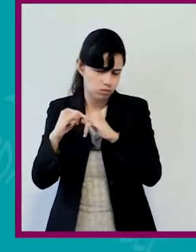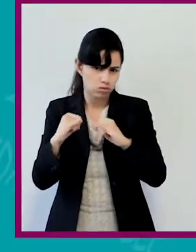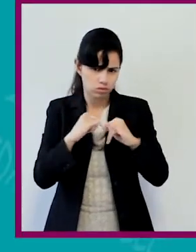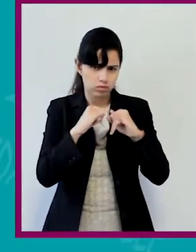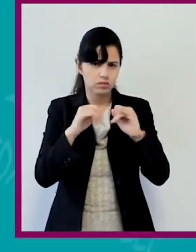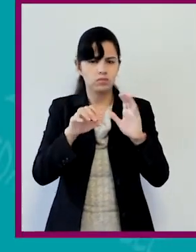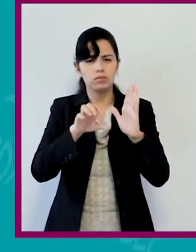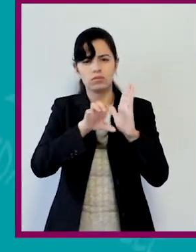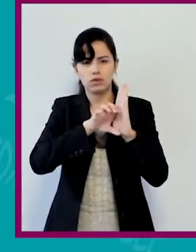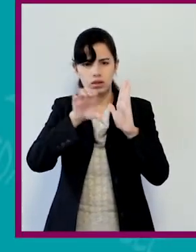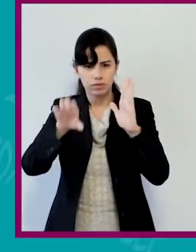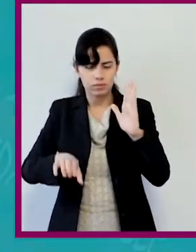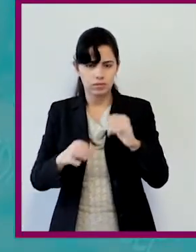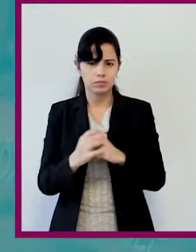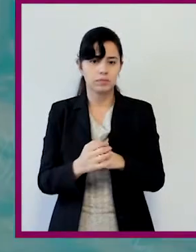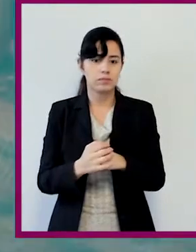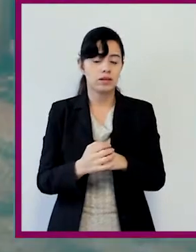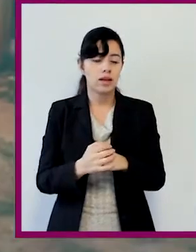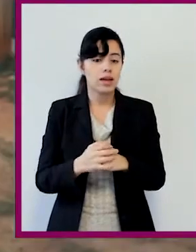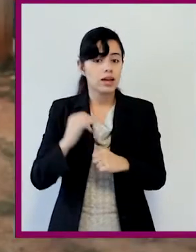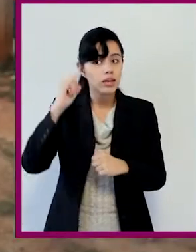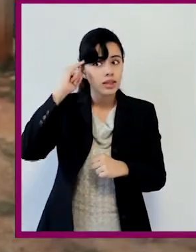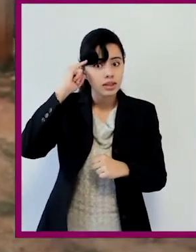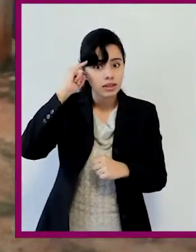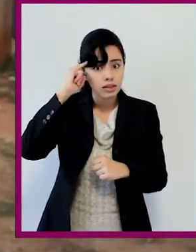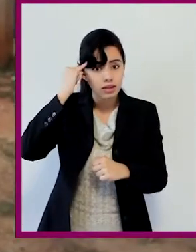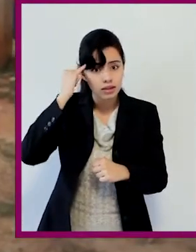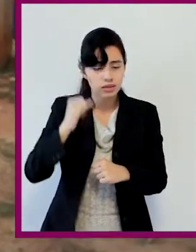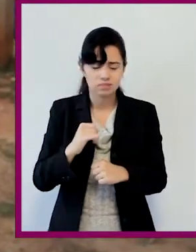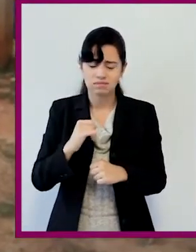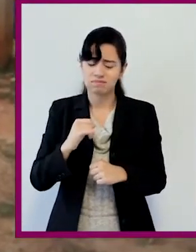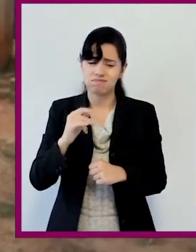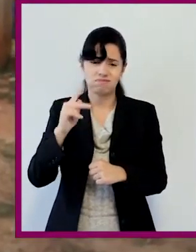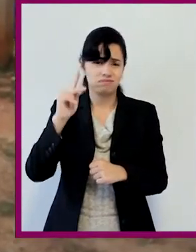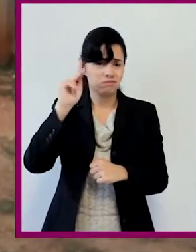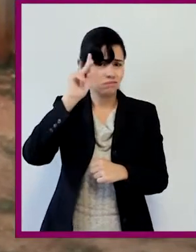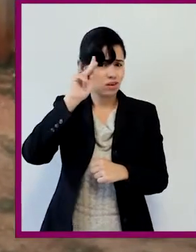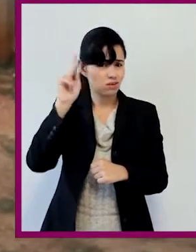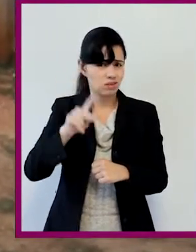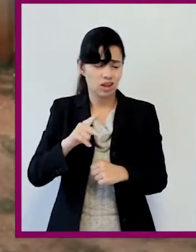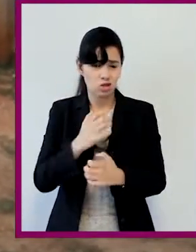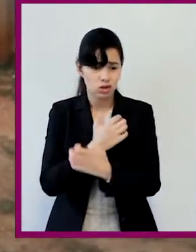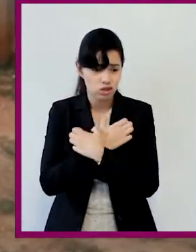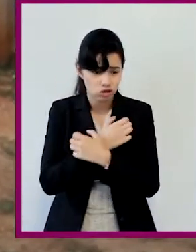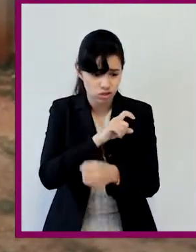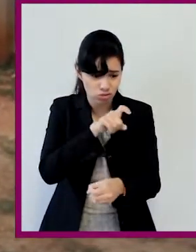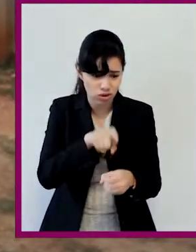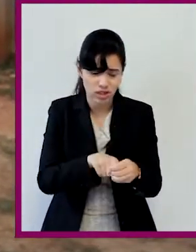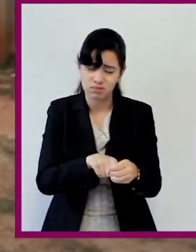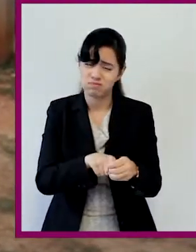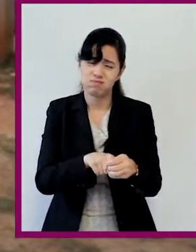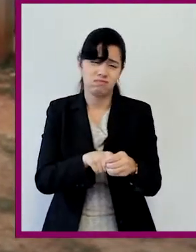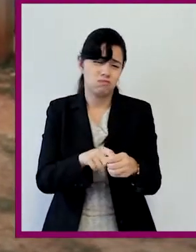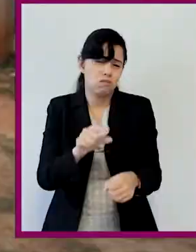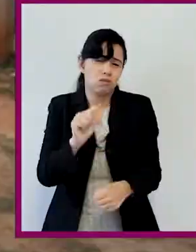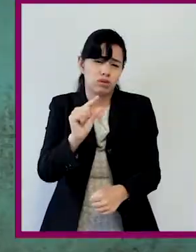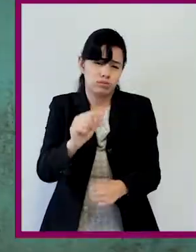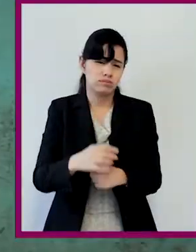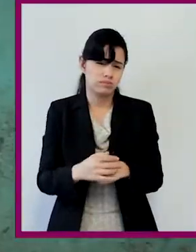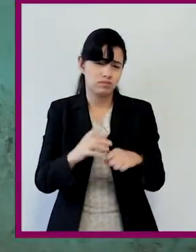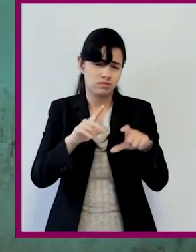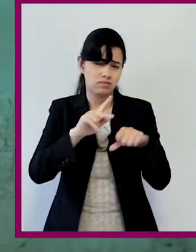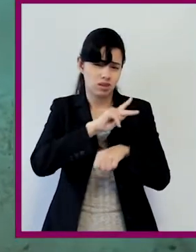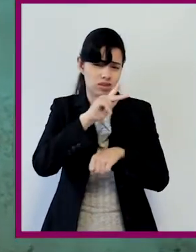los indígenas tienen la peor de las educaciones en este país. Y es una discriminación